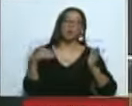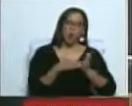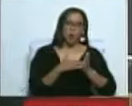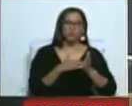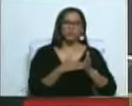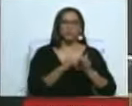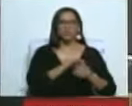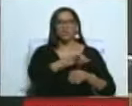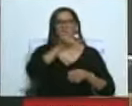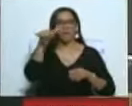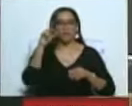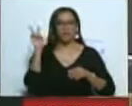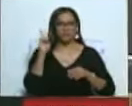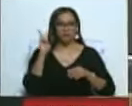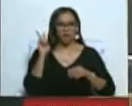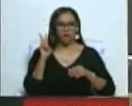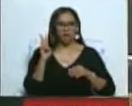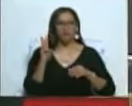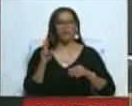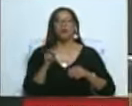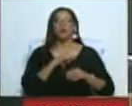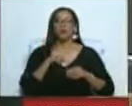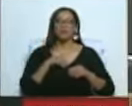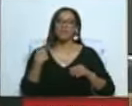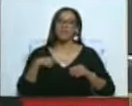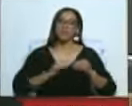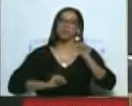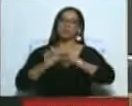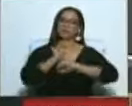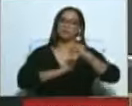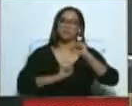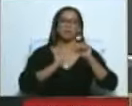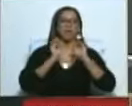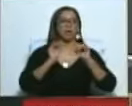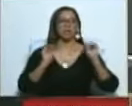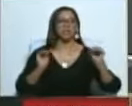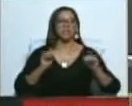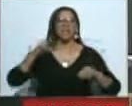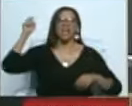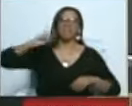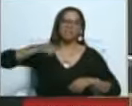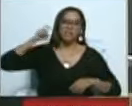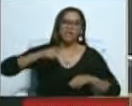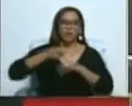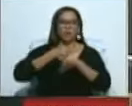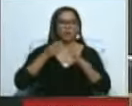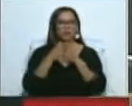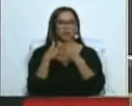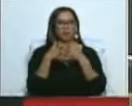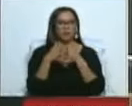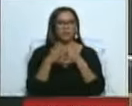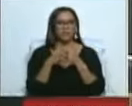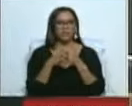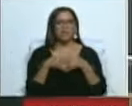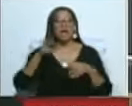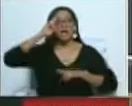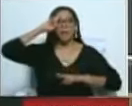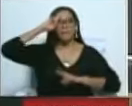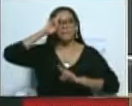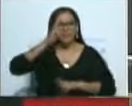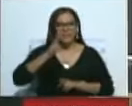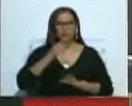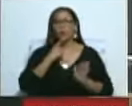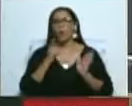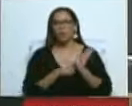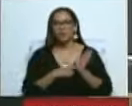migrantes venezolanos. Nosotros tenemos que salirle al paso, denunciarlo y exigir al gobierno de Estados Unidos respeto